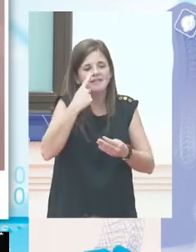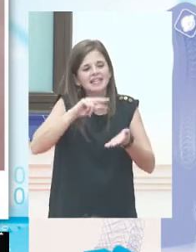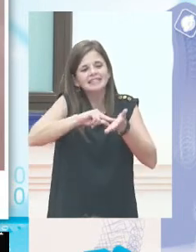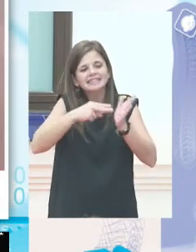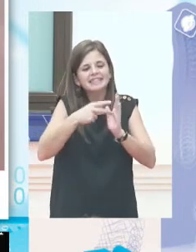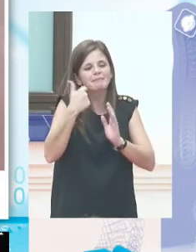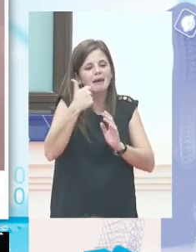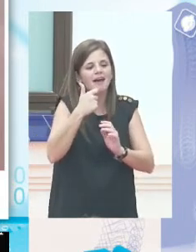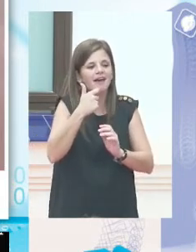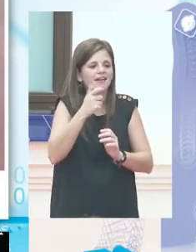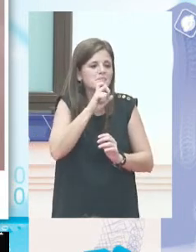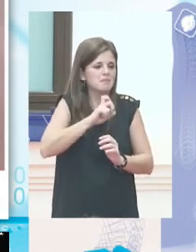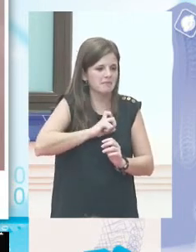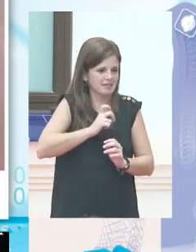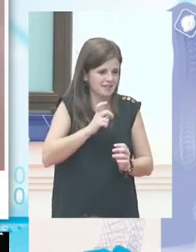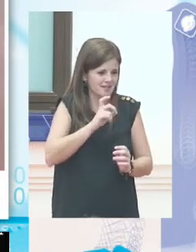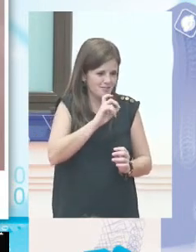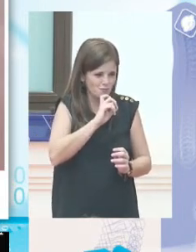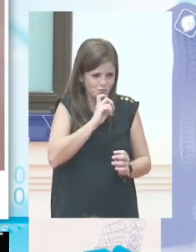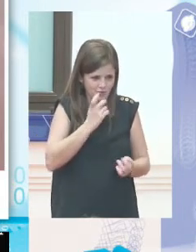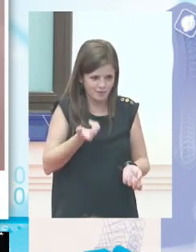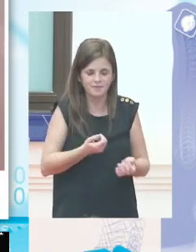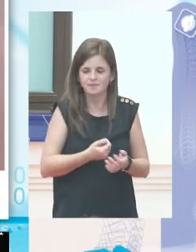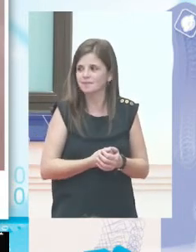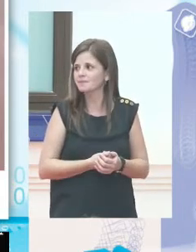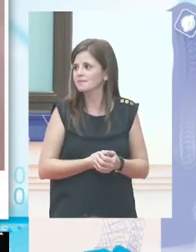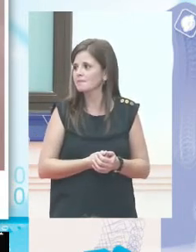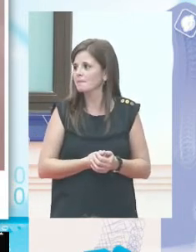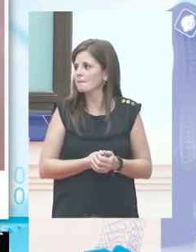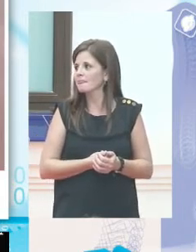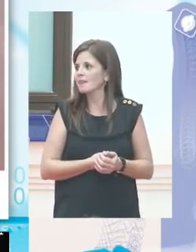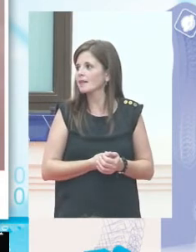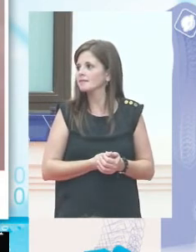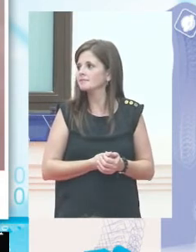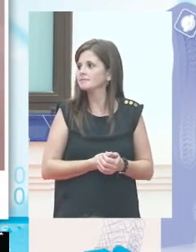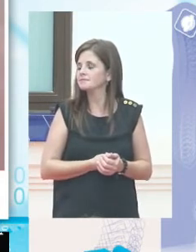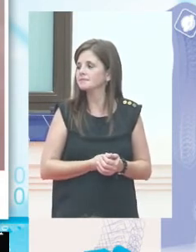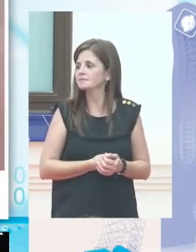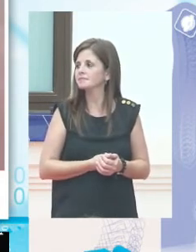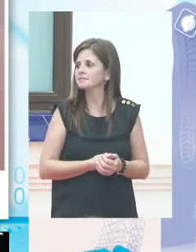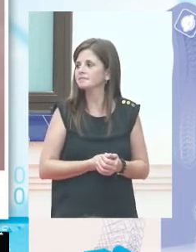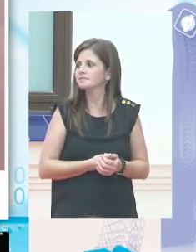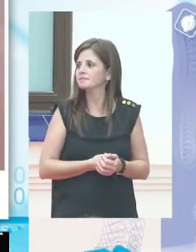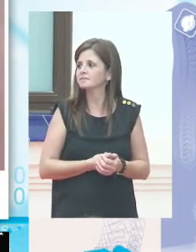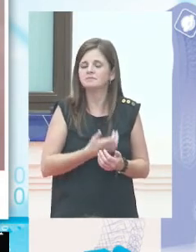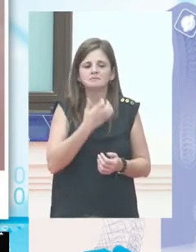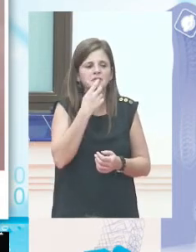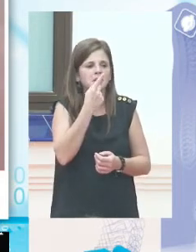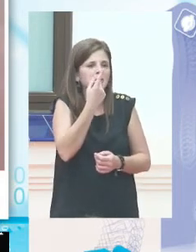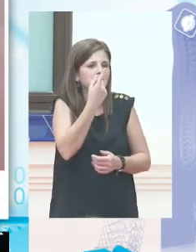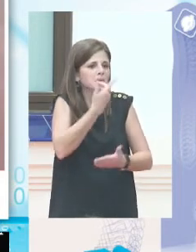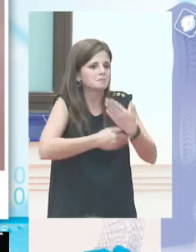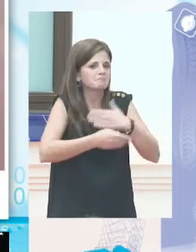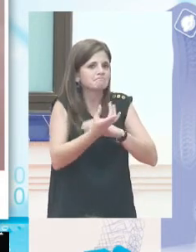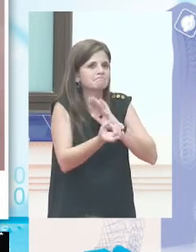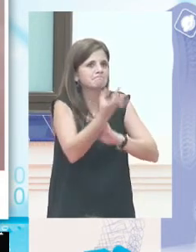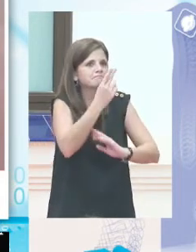cuando las personas discapacitadas realizan esas tareas. Por ejemplo, vamos a crear uno que se llama María, si no me